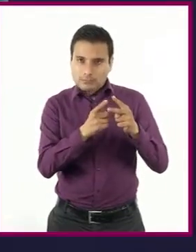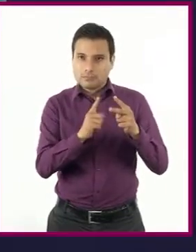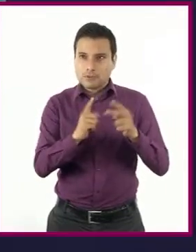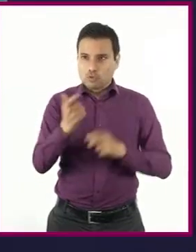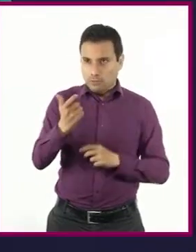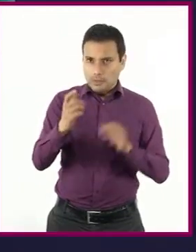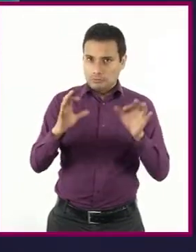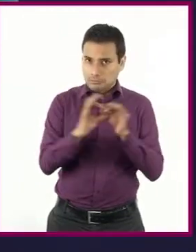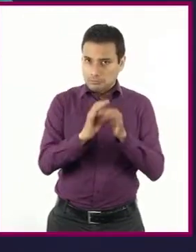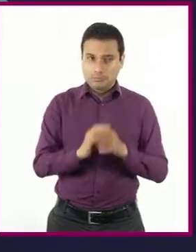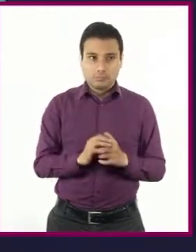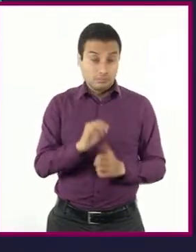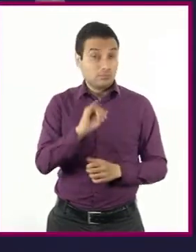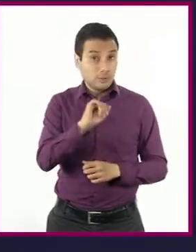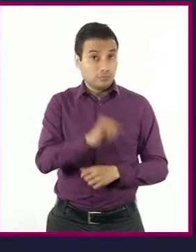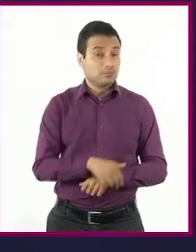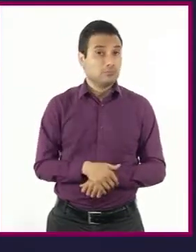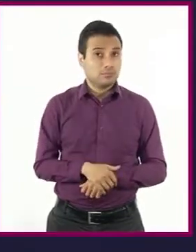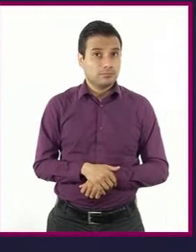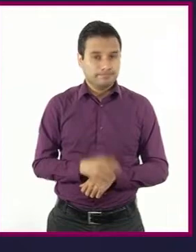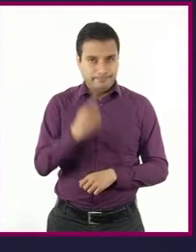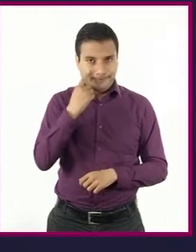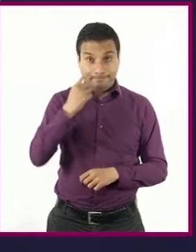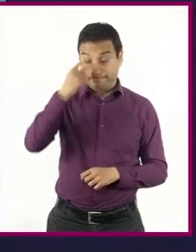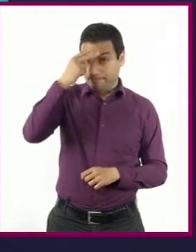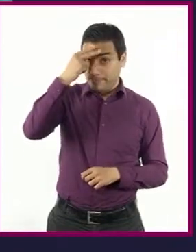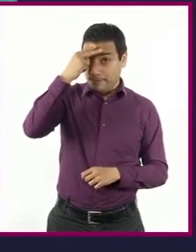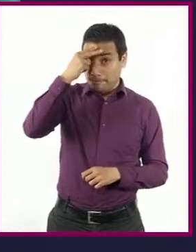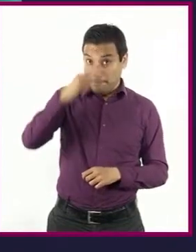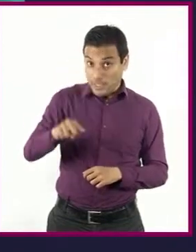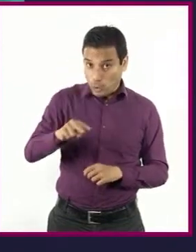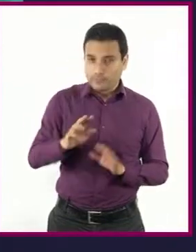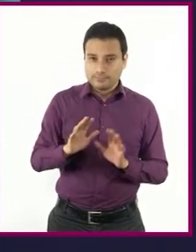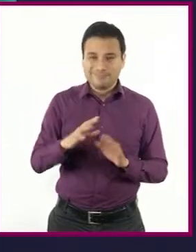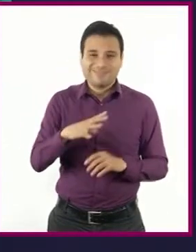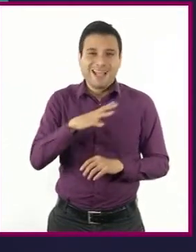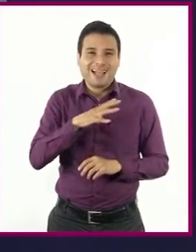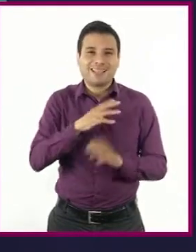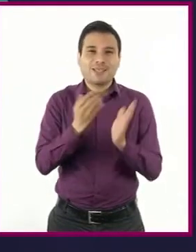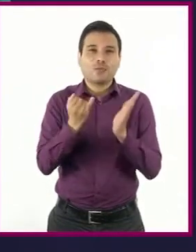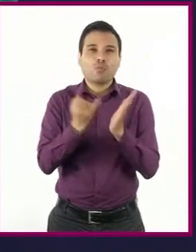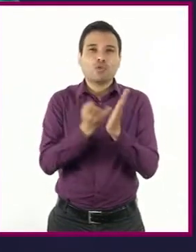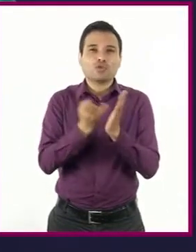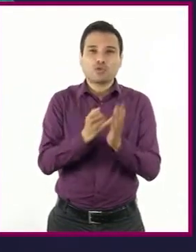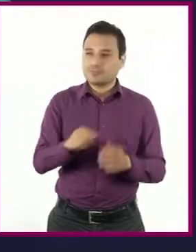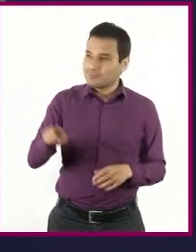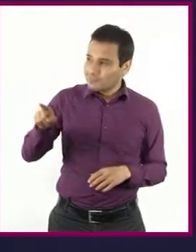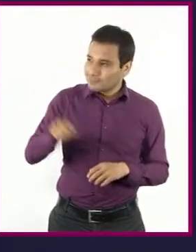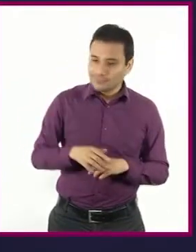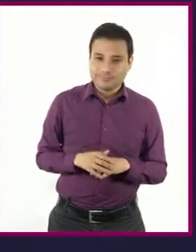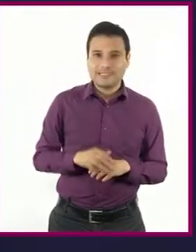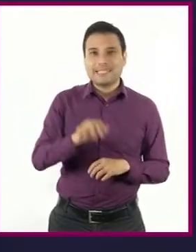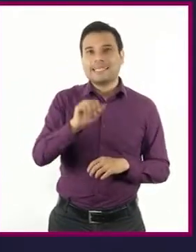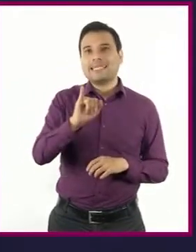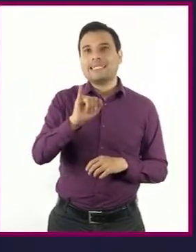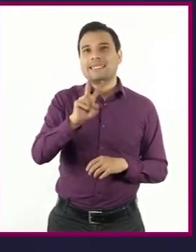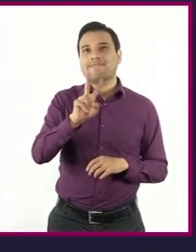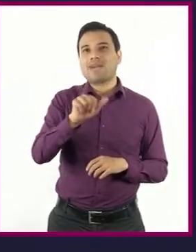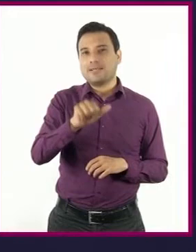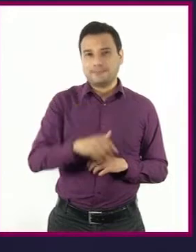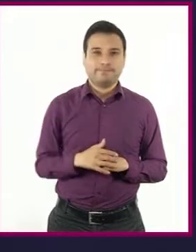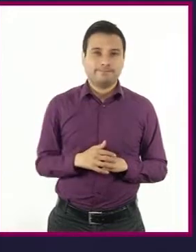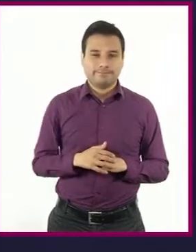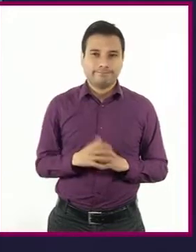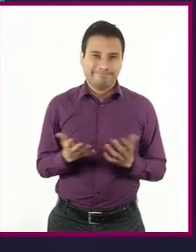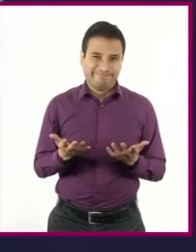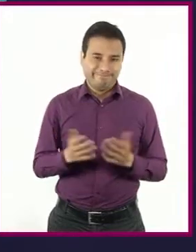económicas. Así es, Leslie. En nuestro país se tiene el conocido IVA, que es el impuesto al valor agregado de un producto y